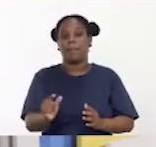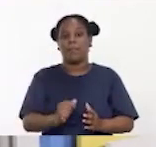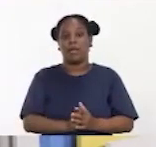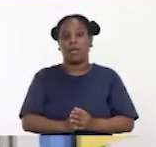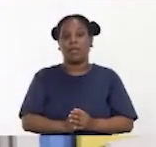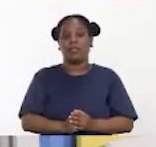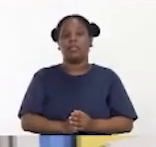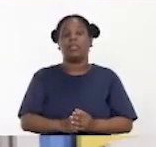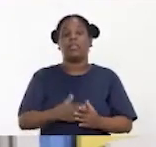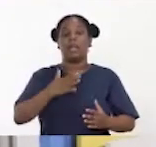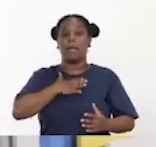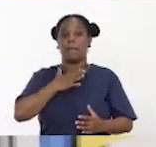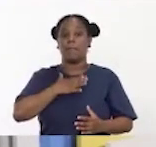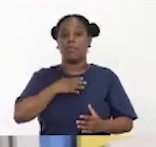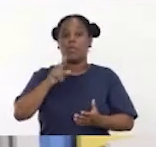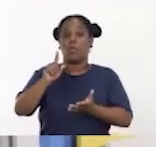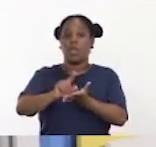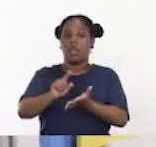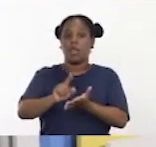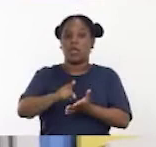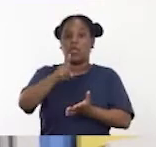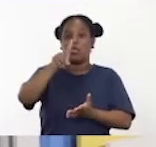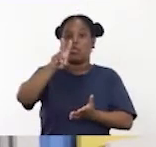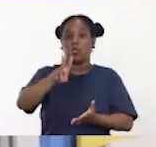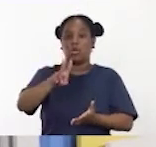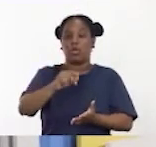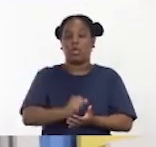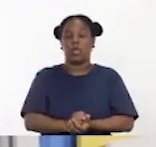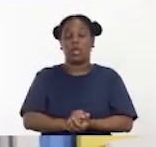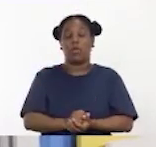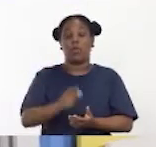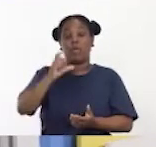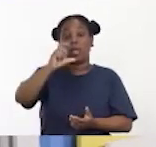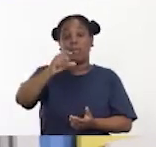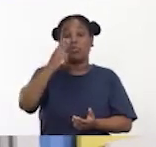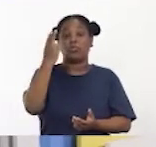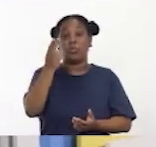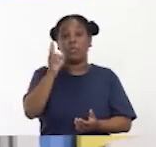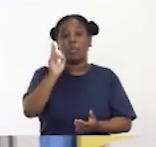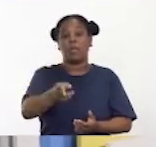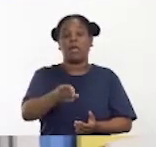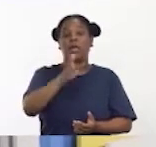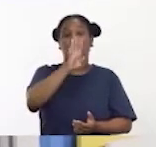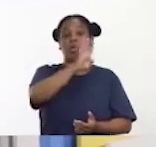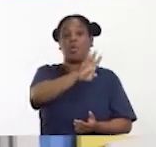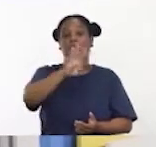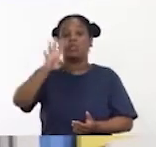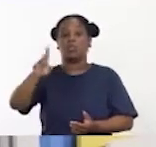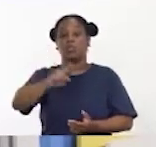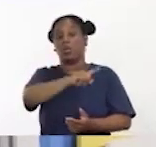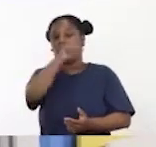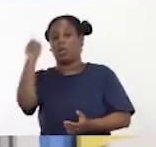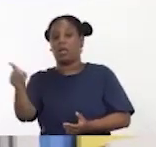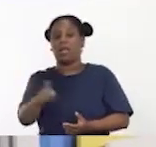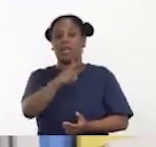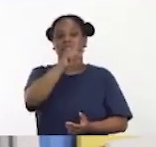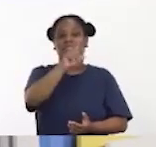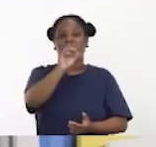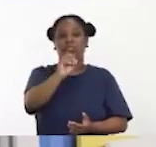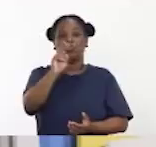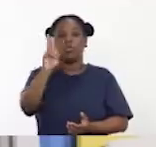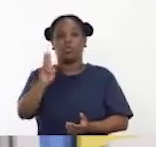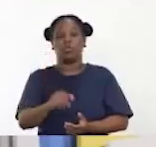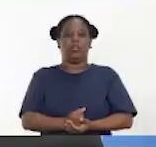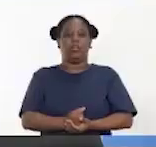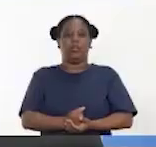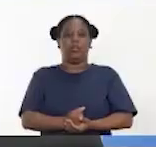para la primera parte y en el propio libro de 12 grados, primera parte en ambos casos, en el capítulo 2 de la página 44 a